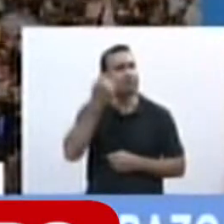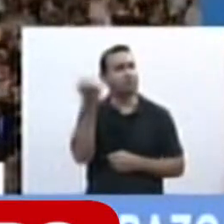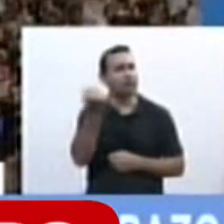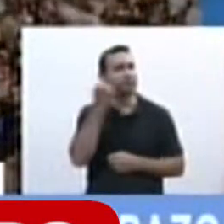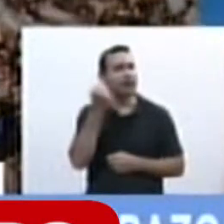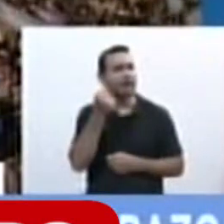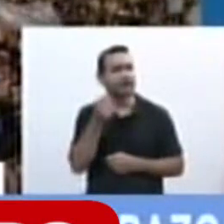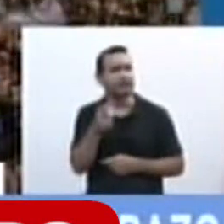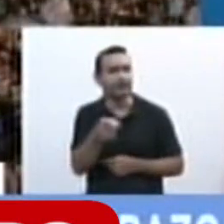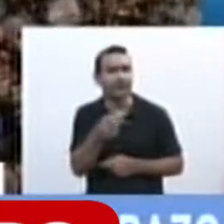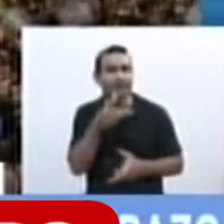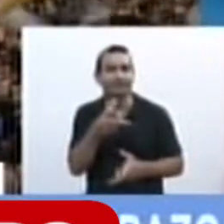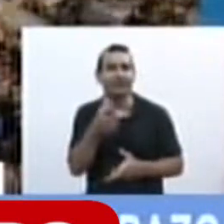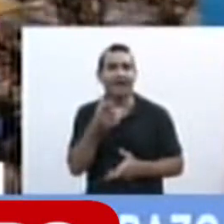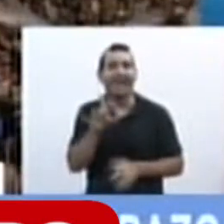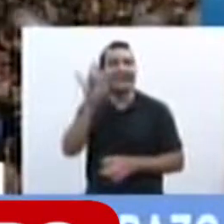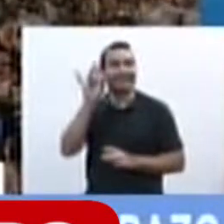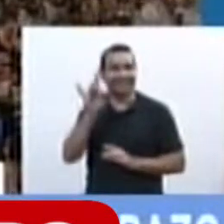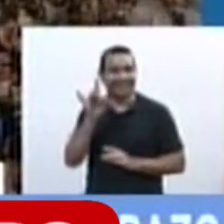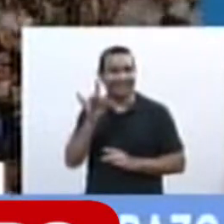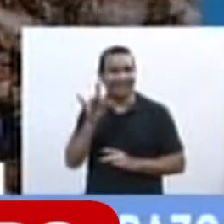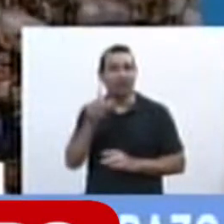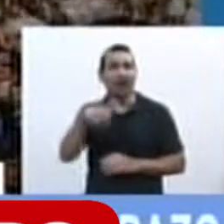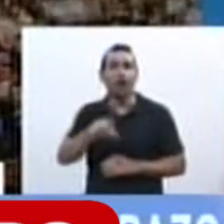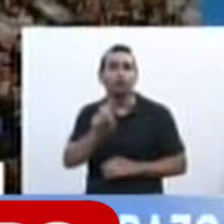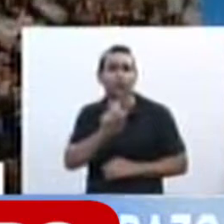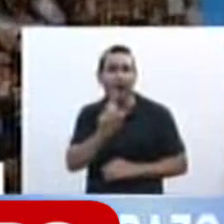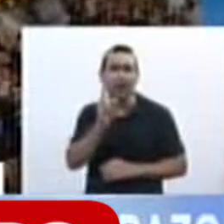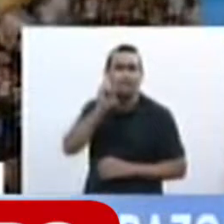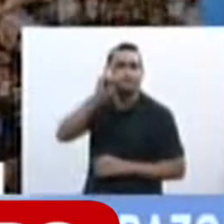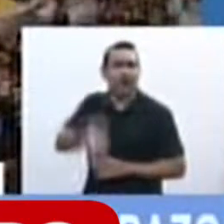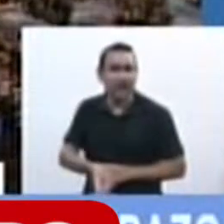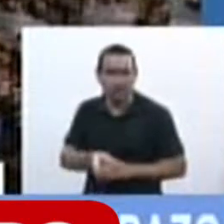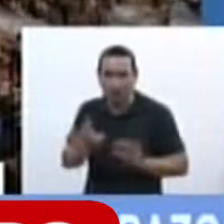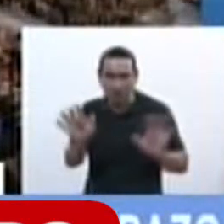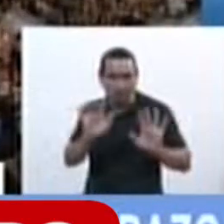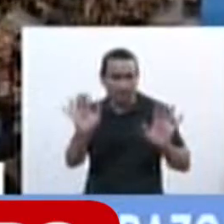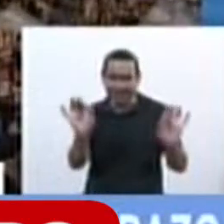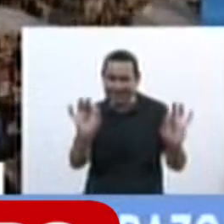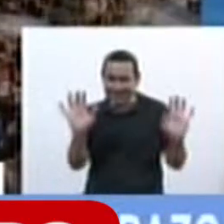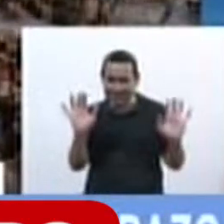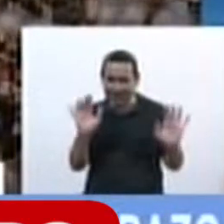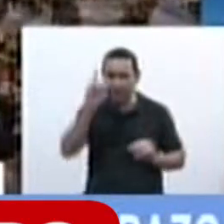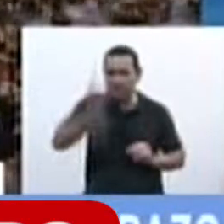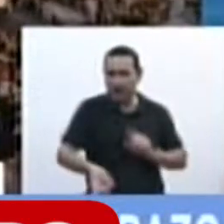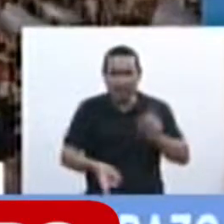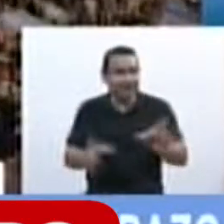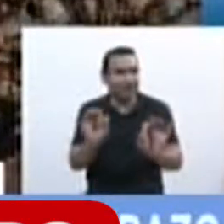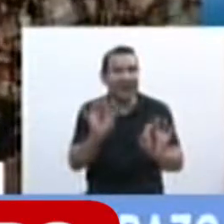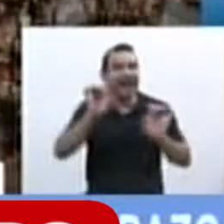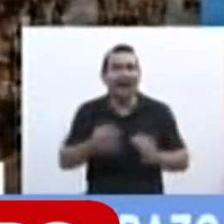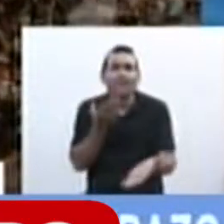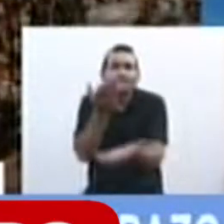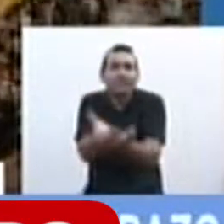importante decir esto, ¿no? Opción, porque acá no estamos imponiéndole nada a nadie. Acá lo que